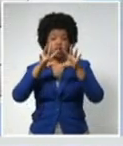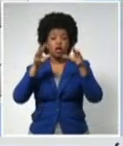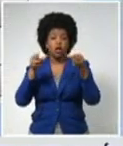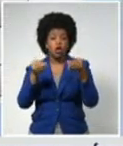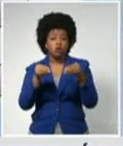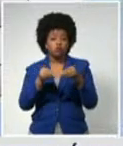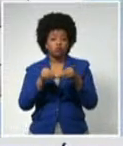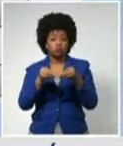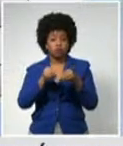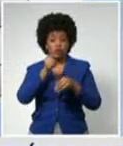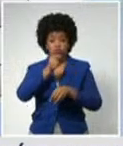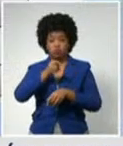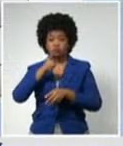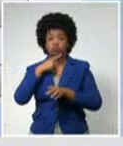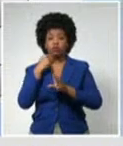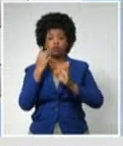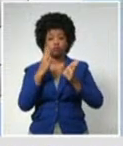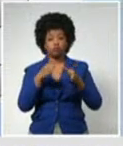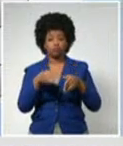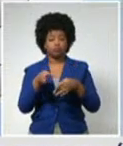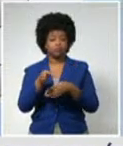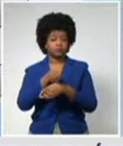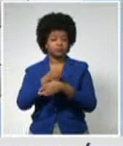personas fallecidas sea de